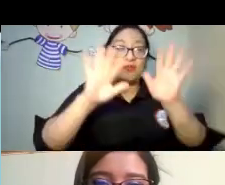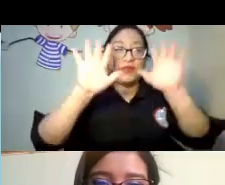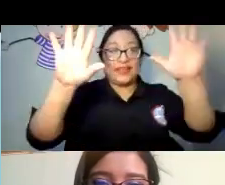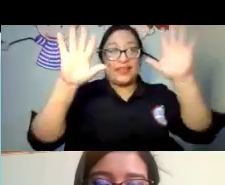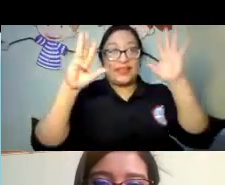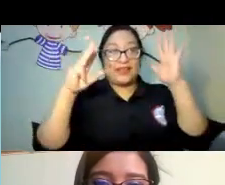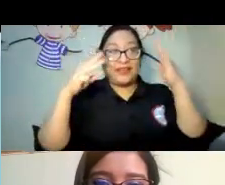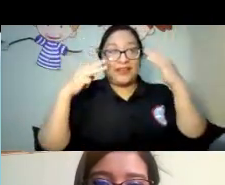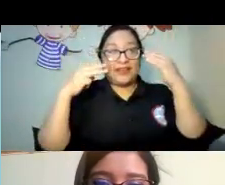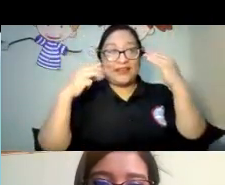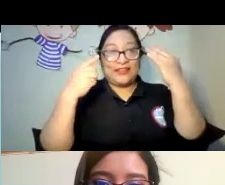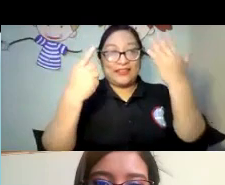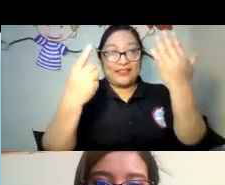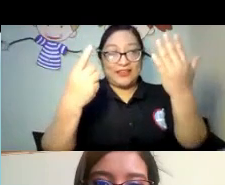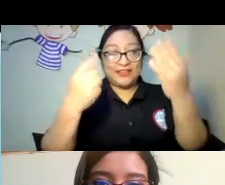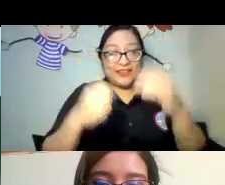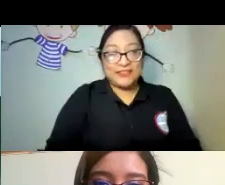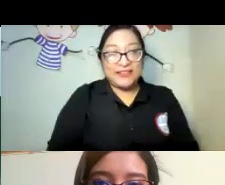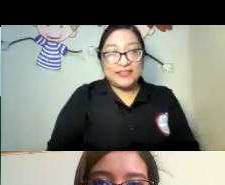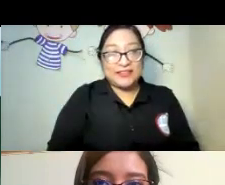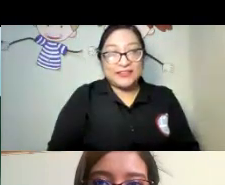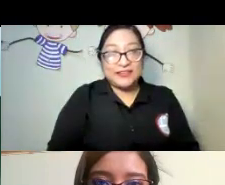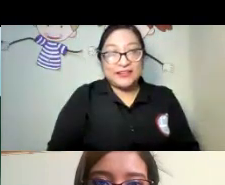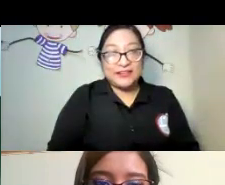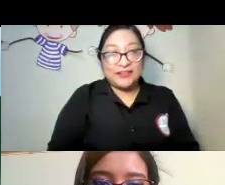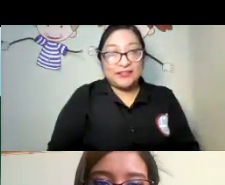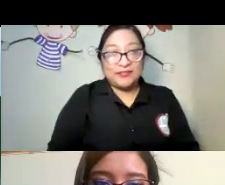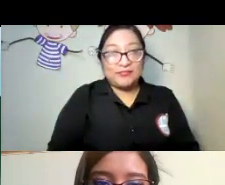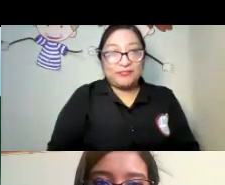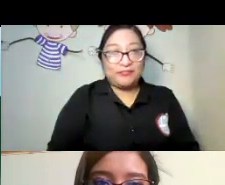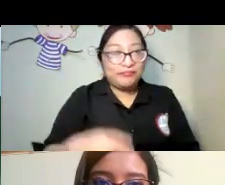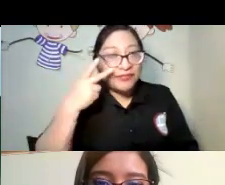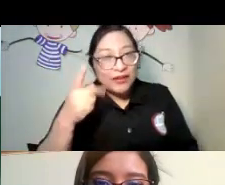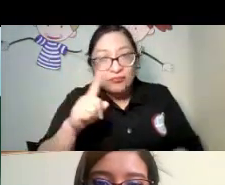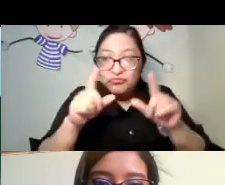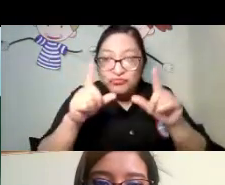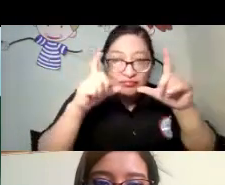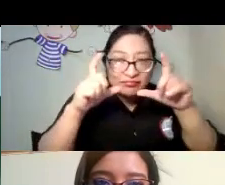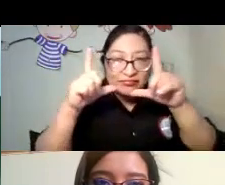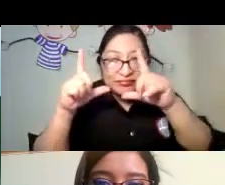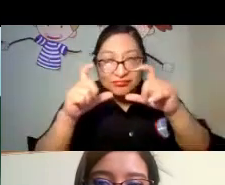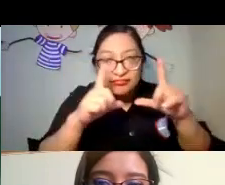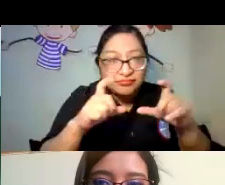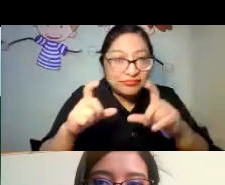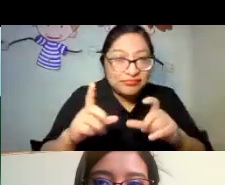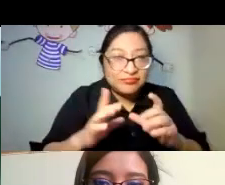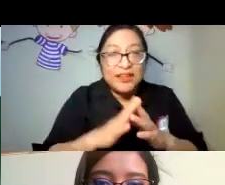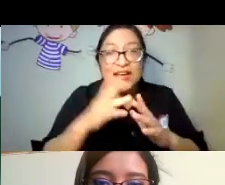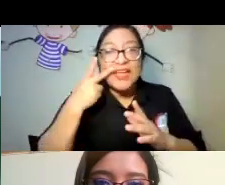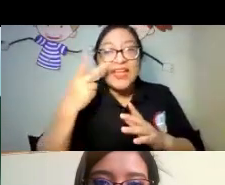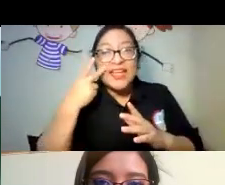2016. Encontramos dos collages. En el primero se encuentran los estudiantes con uniforme de